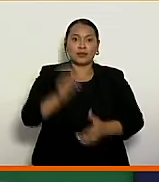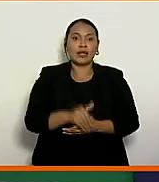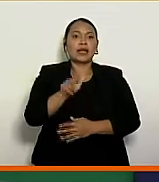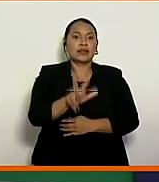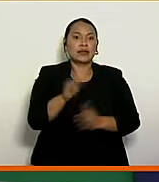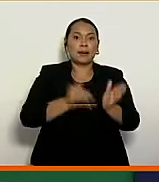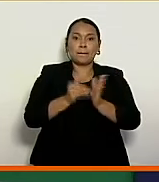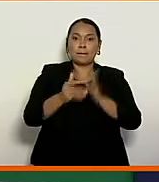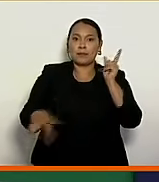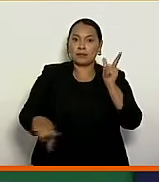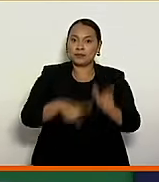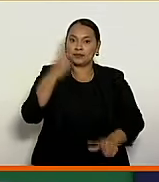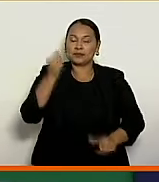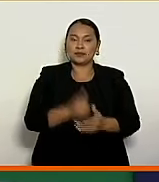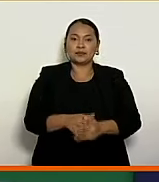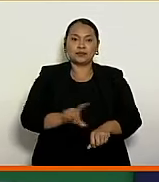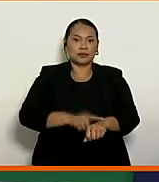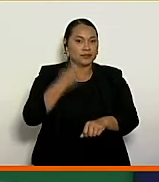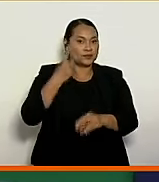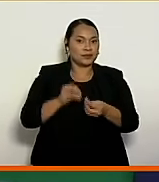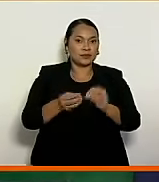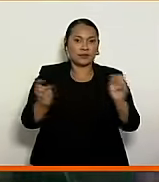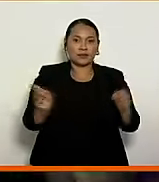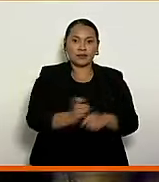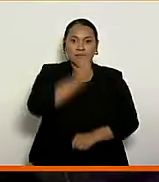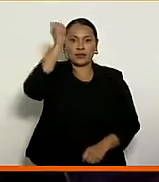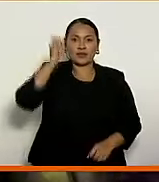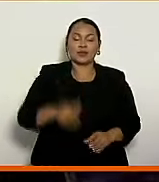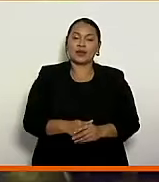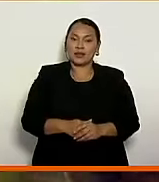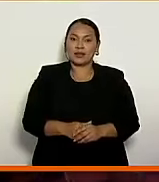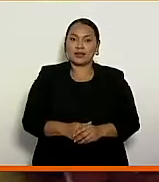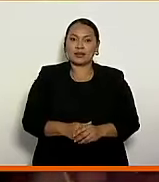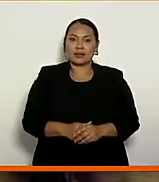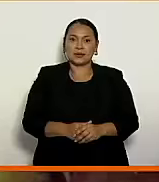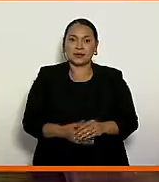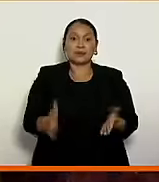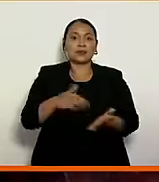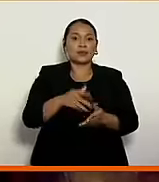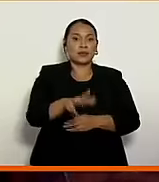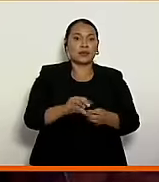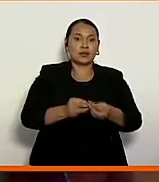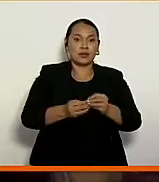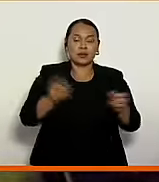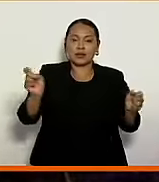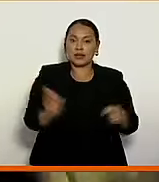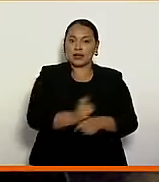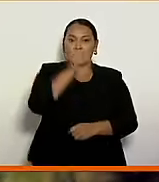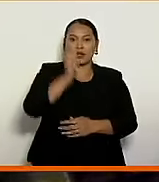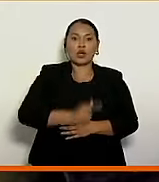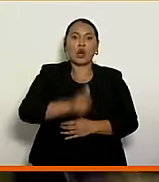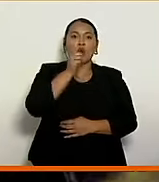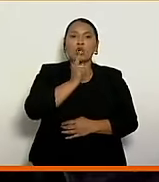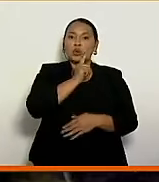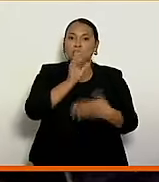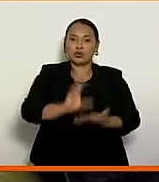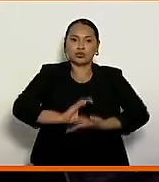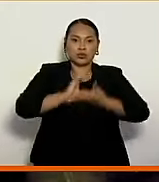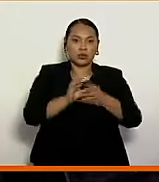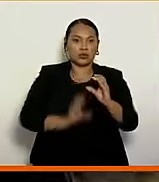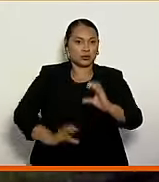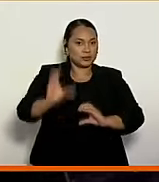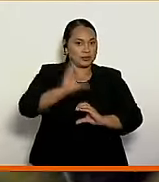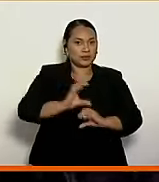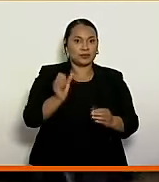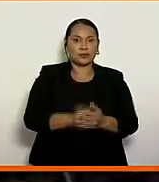6 números ganadores de nuestro loto super premio. Recordando que son 3 millones de lempiras con su jugada doble. Así que es momento